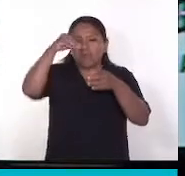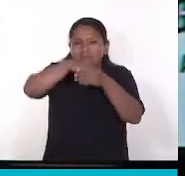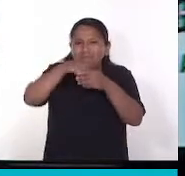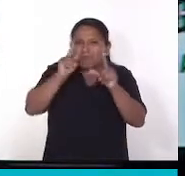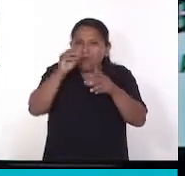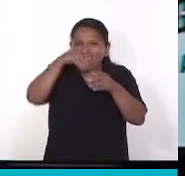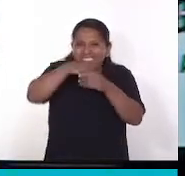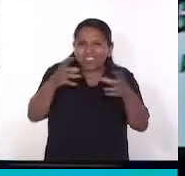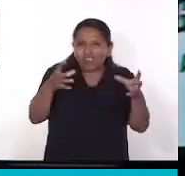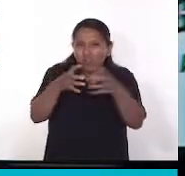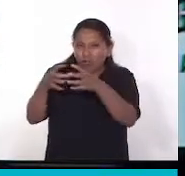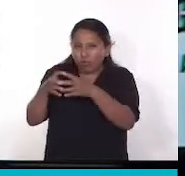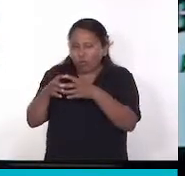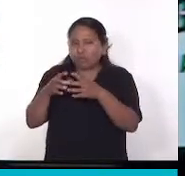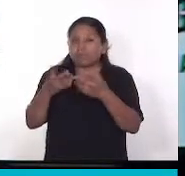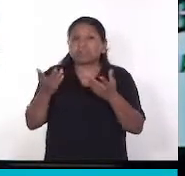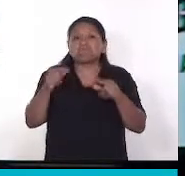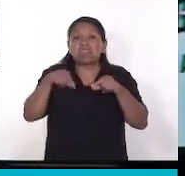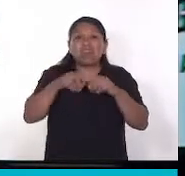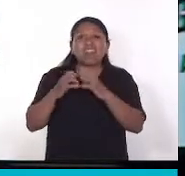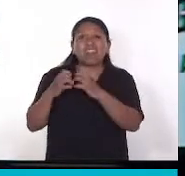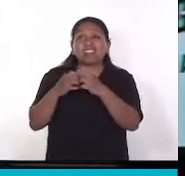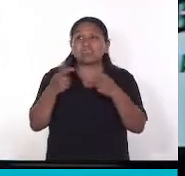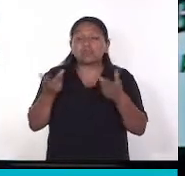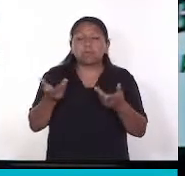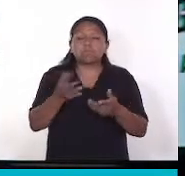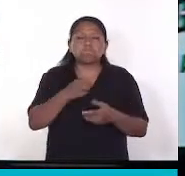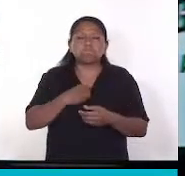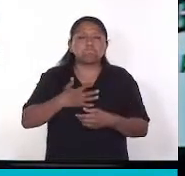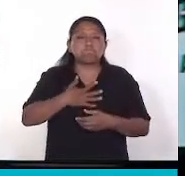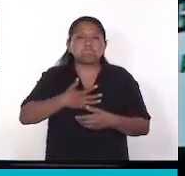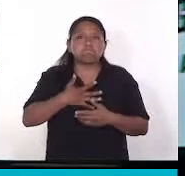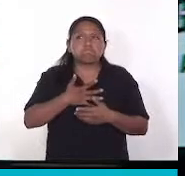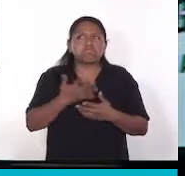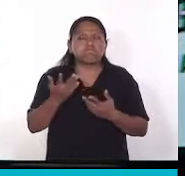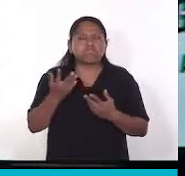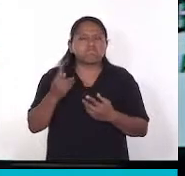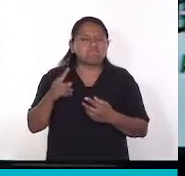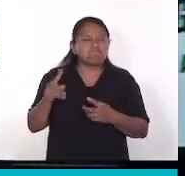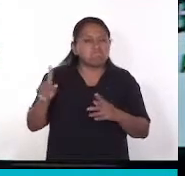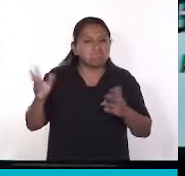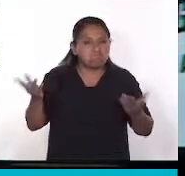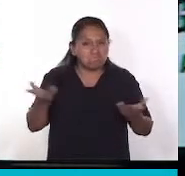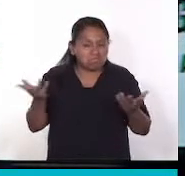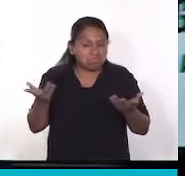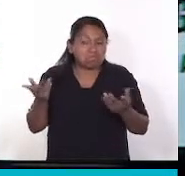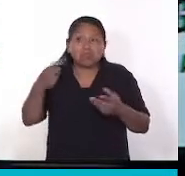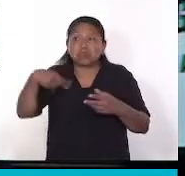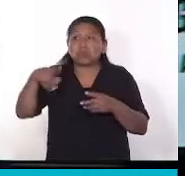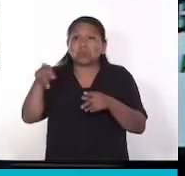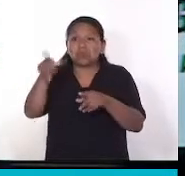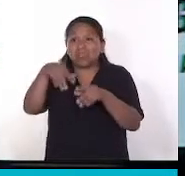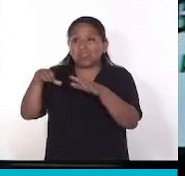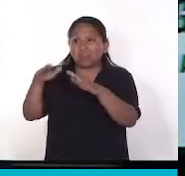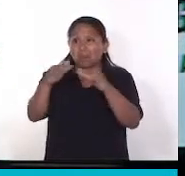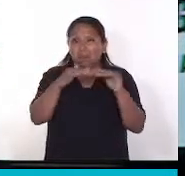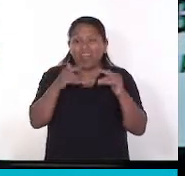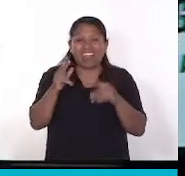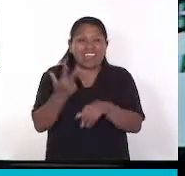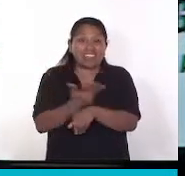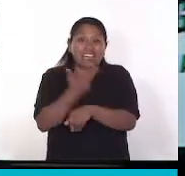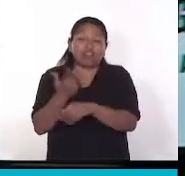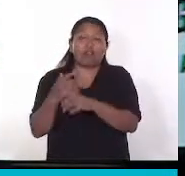Y sin embargo, tenemos una sesión que a mí me deja una situación de extrañeza. No sé si a ustedes les pasa, estamos hace 3 horas